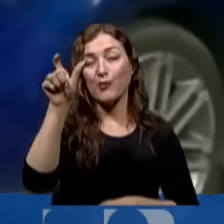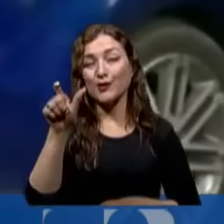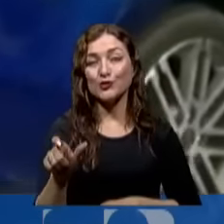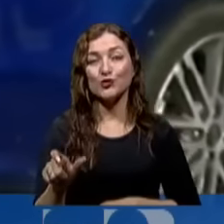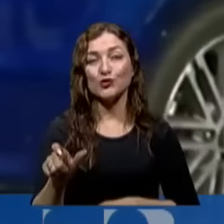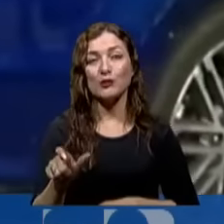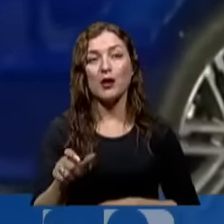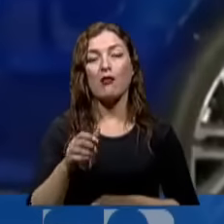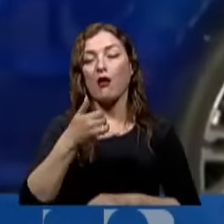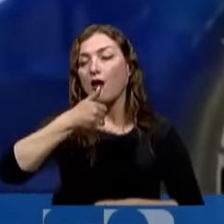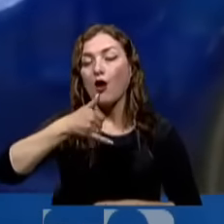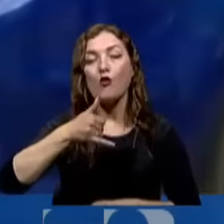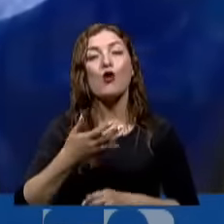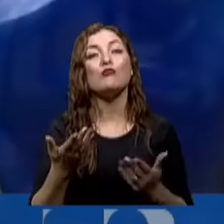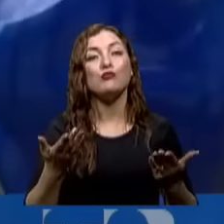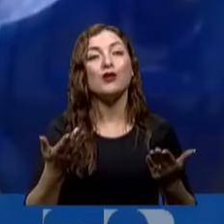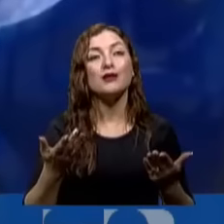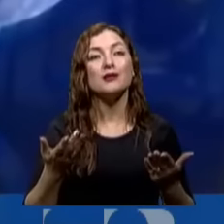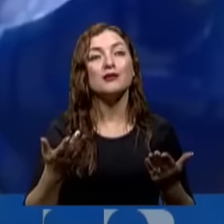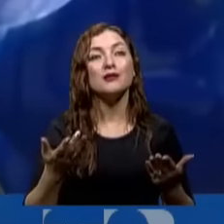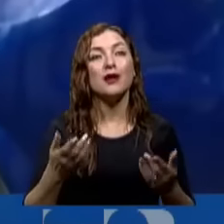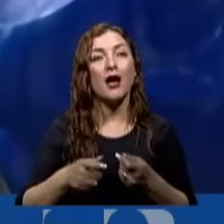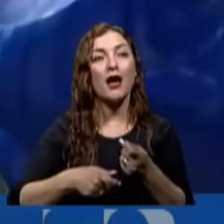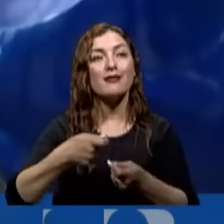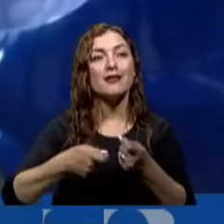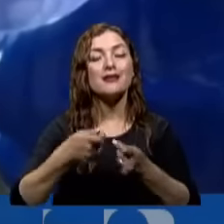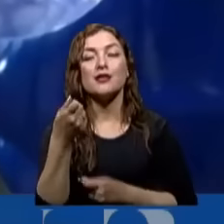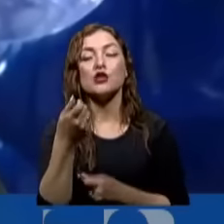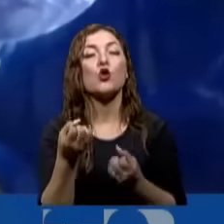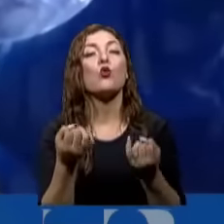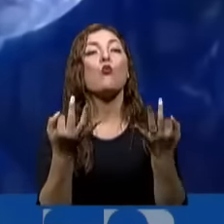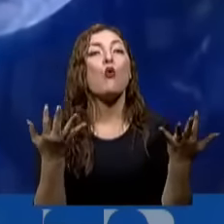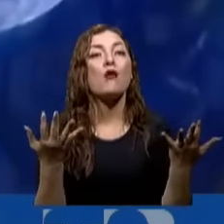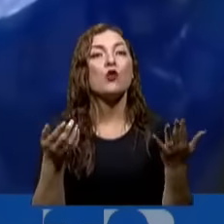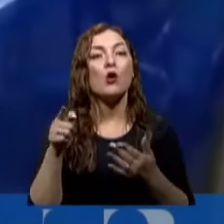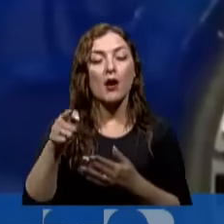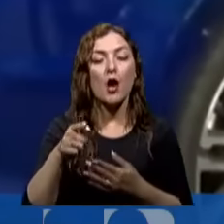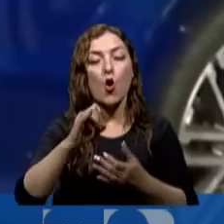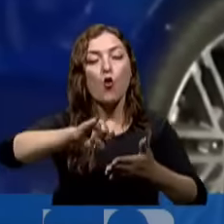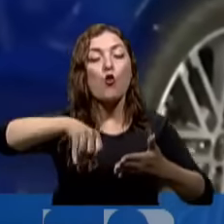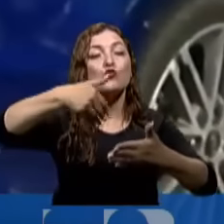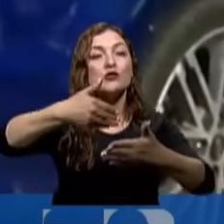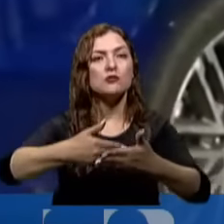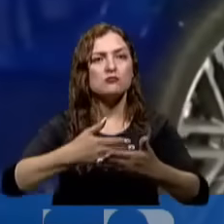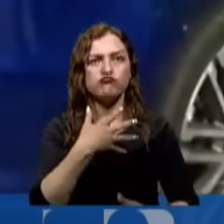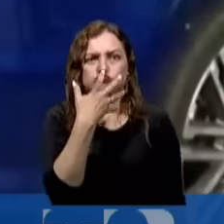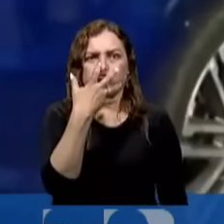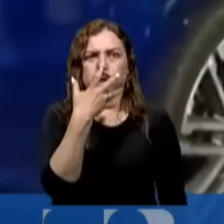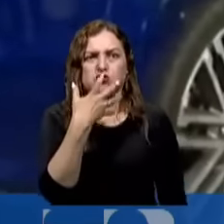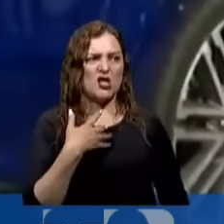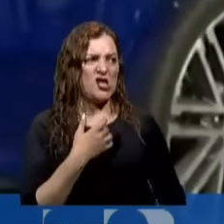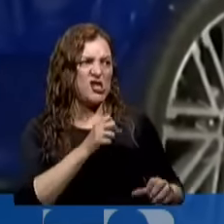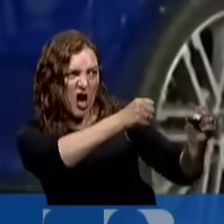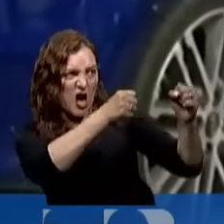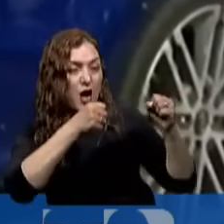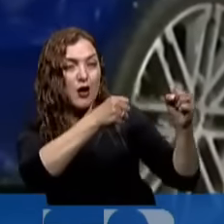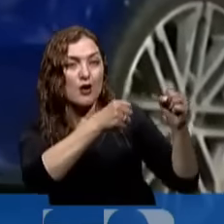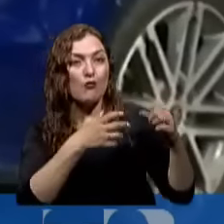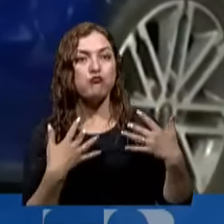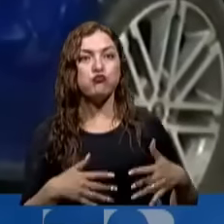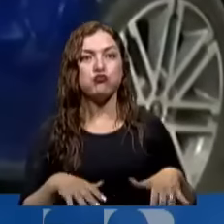no justificó también una cantidad importante de dinero en efectivo. Está un poco agresivo, un poco violento con la